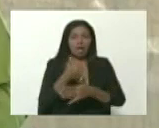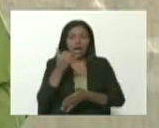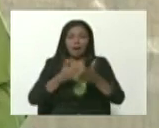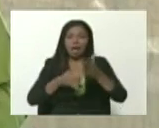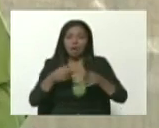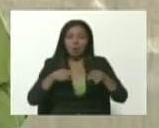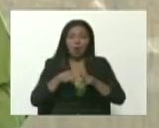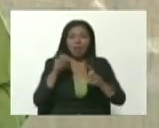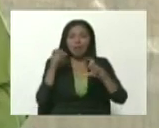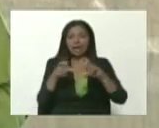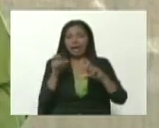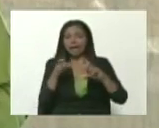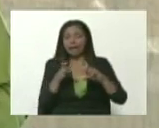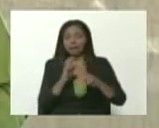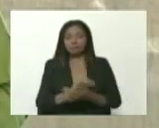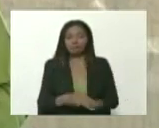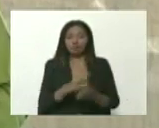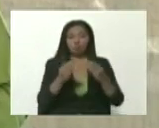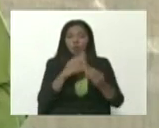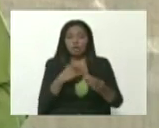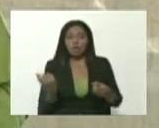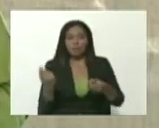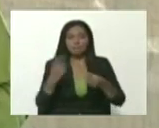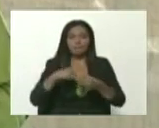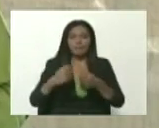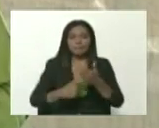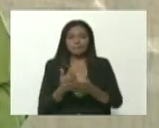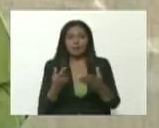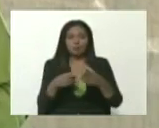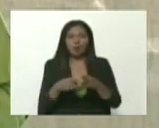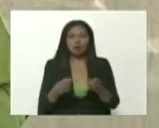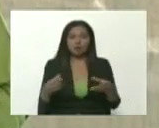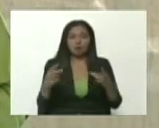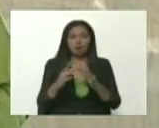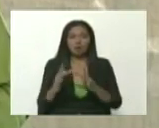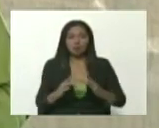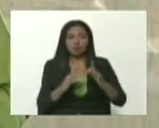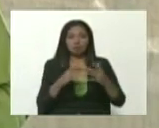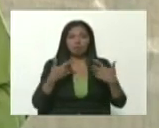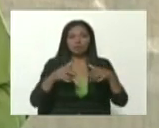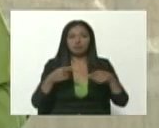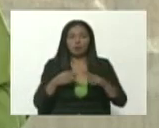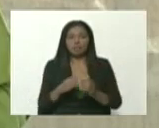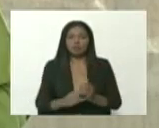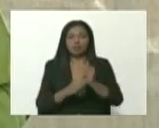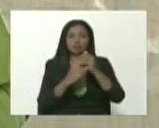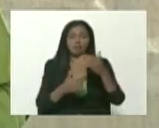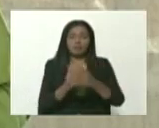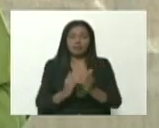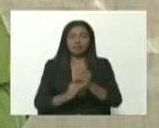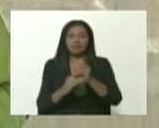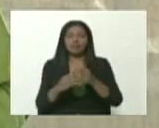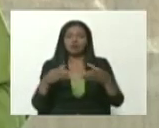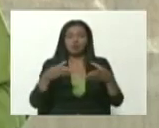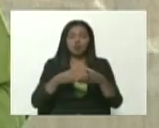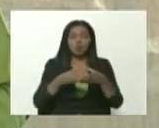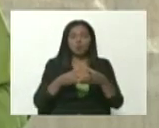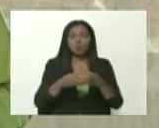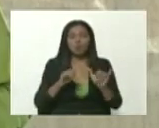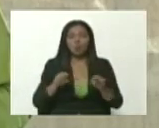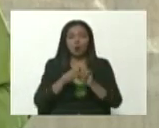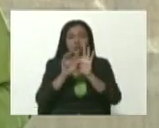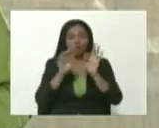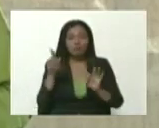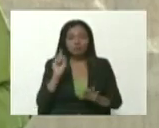carnetización. Todo aquel que quiere incorporarse como simpatizante, militante, dirigente, líder del Partido Socialista Unido